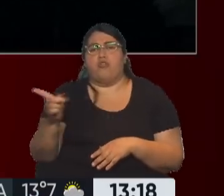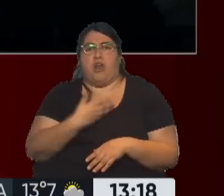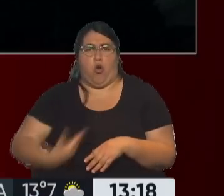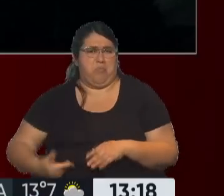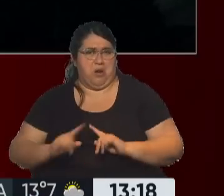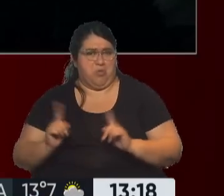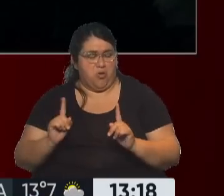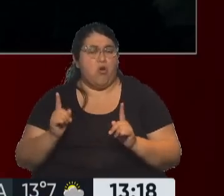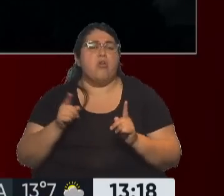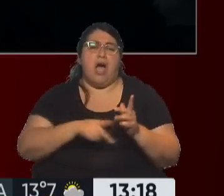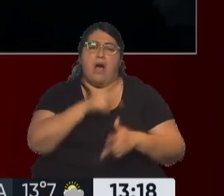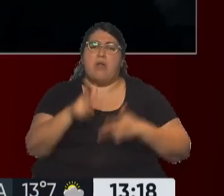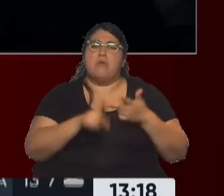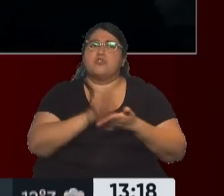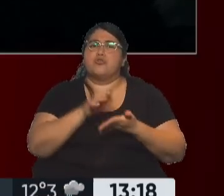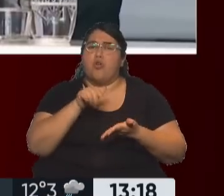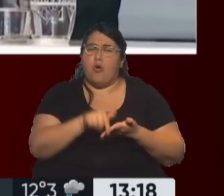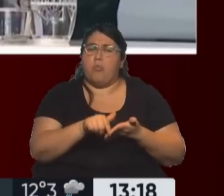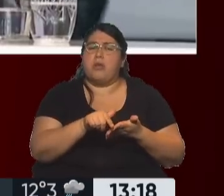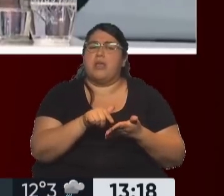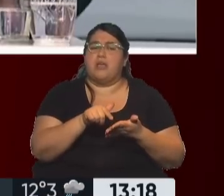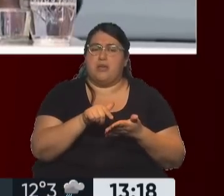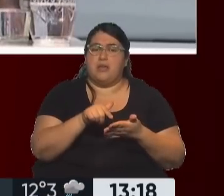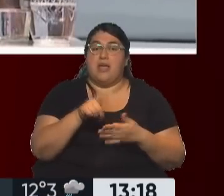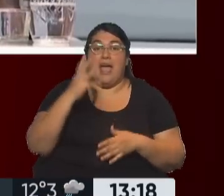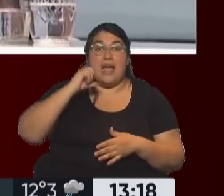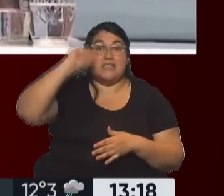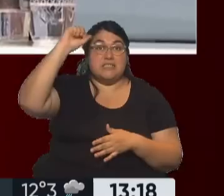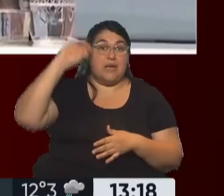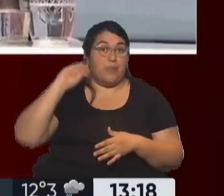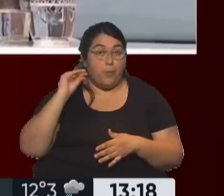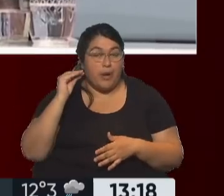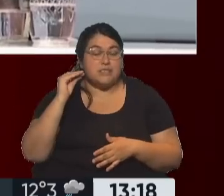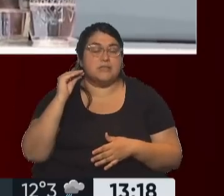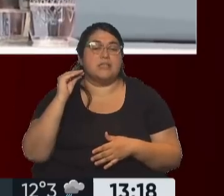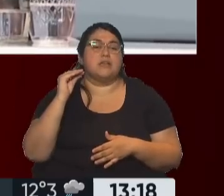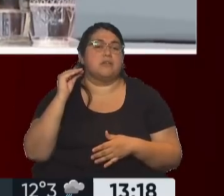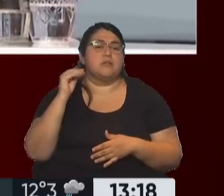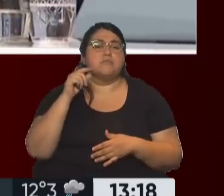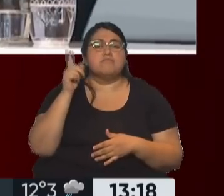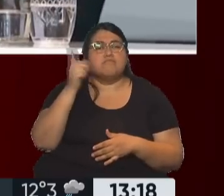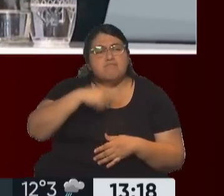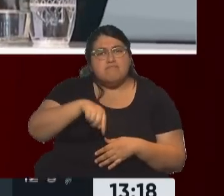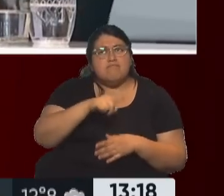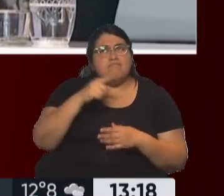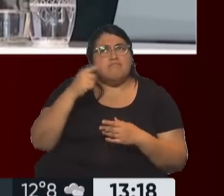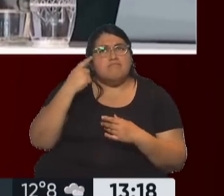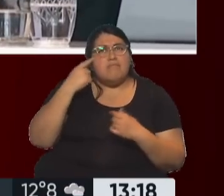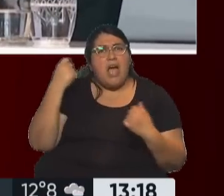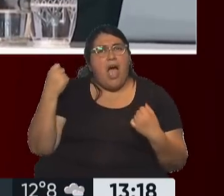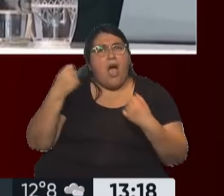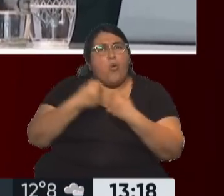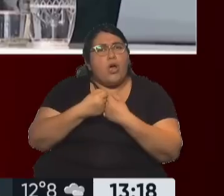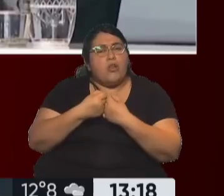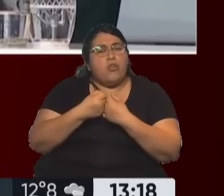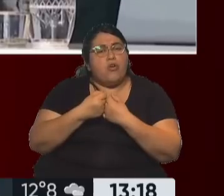Lula, que hablaba sobre cómo para Itamaraty, es decir, la Cancillería brasileña, ellos no estaban del todo de acuerdo con la